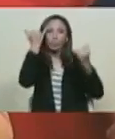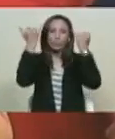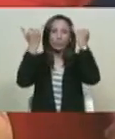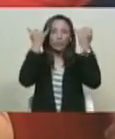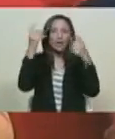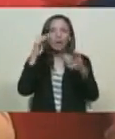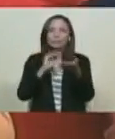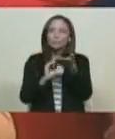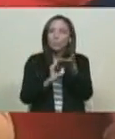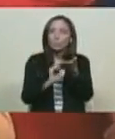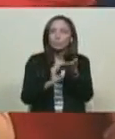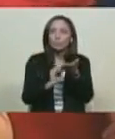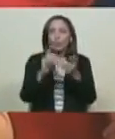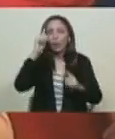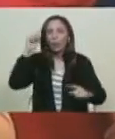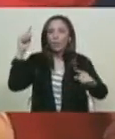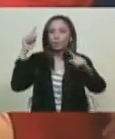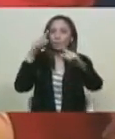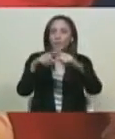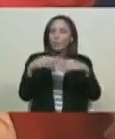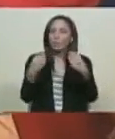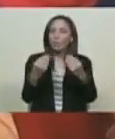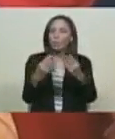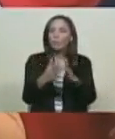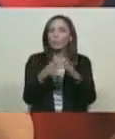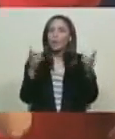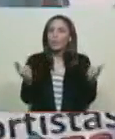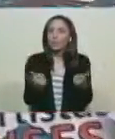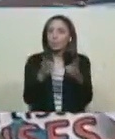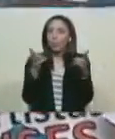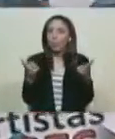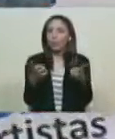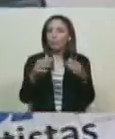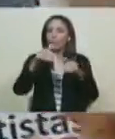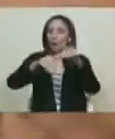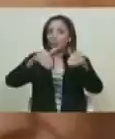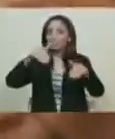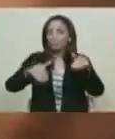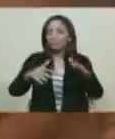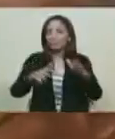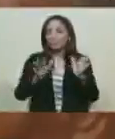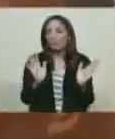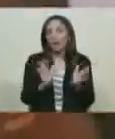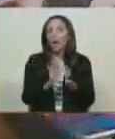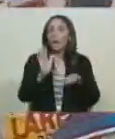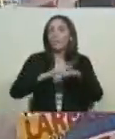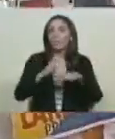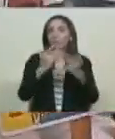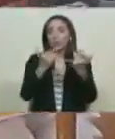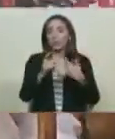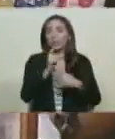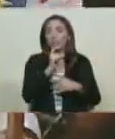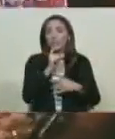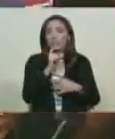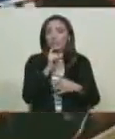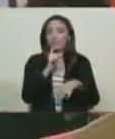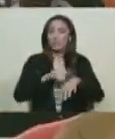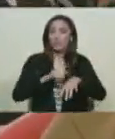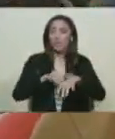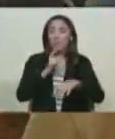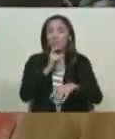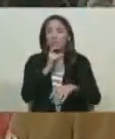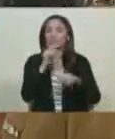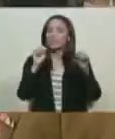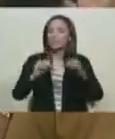las implementadas hasta conducir a la patria a la victoria final y las que vendrán, porque nos tocan momentos de intensa lucha,